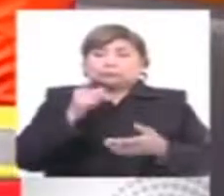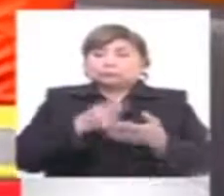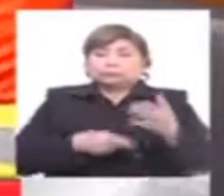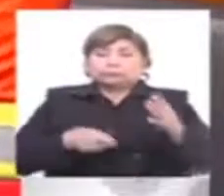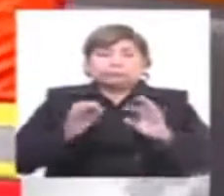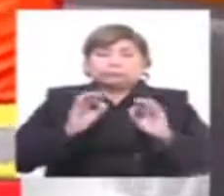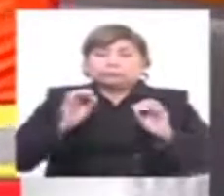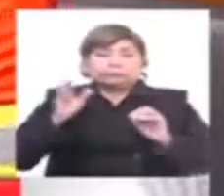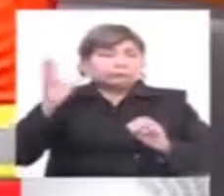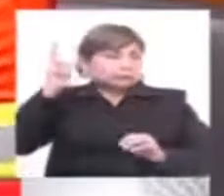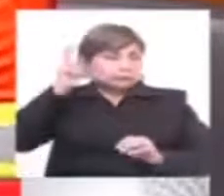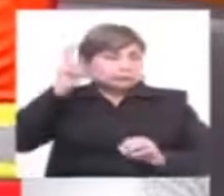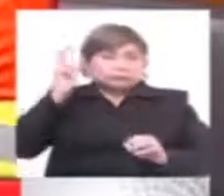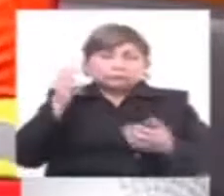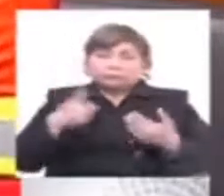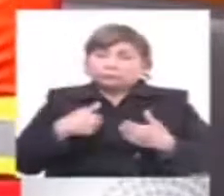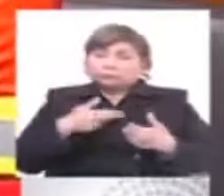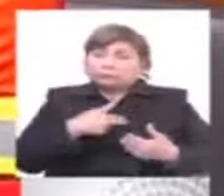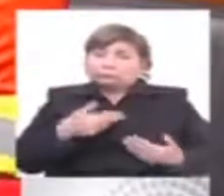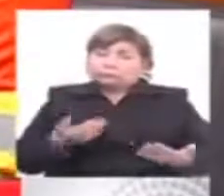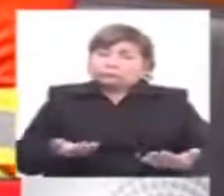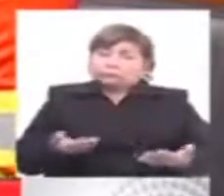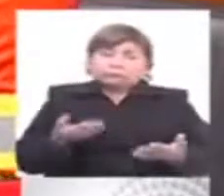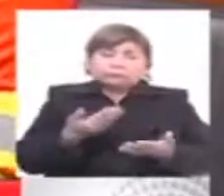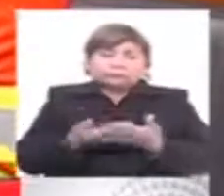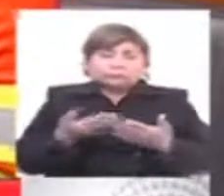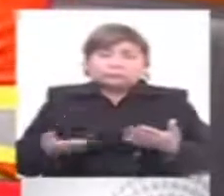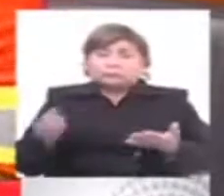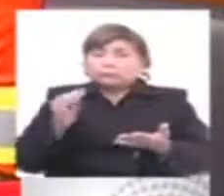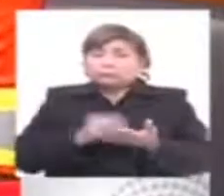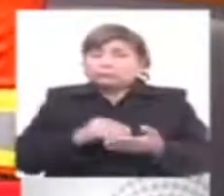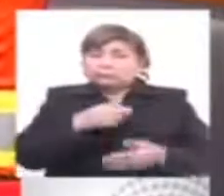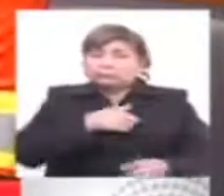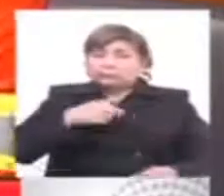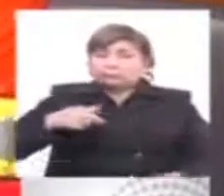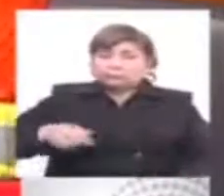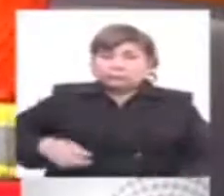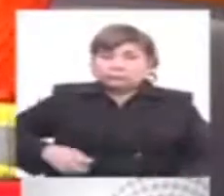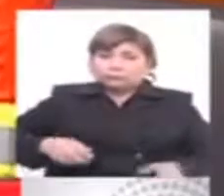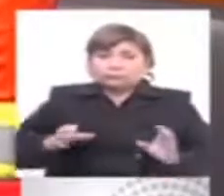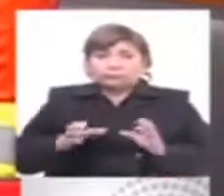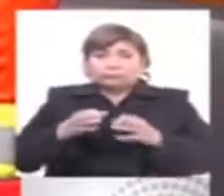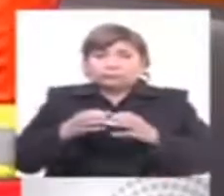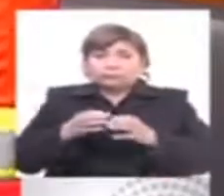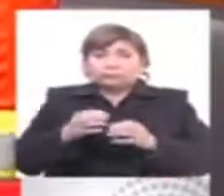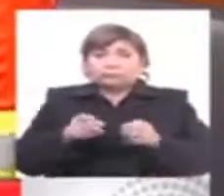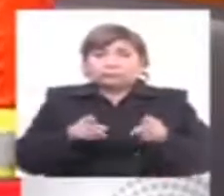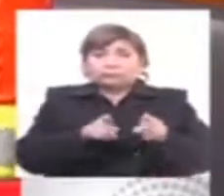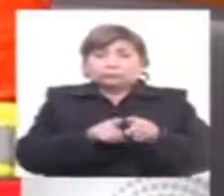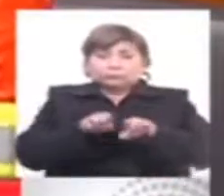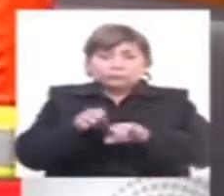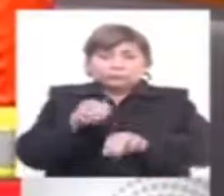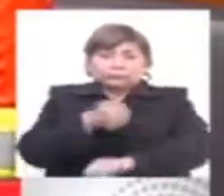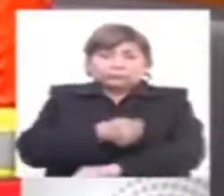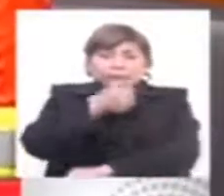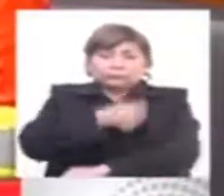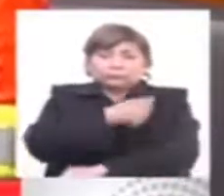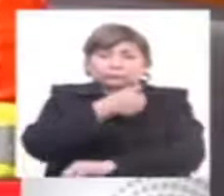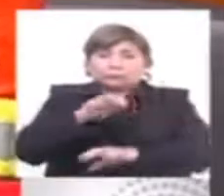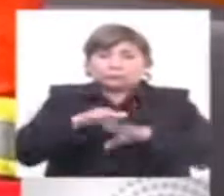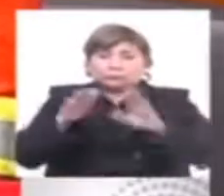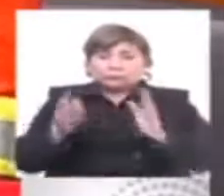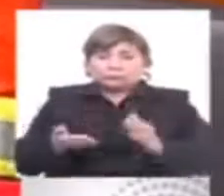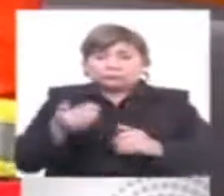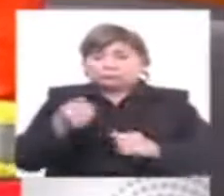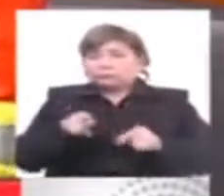haya escuchado y que tanto la presidencia de Congreso, de la mesa directiva y otros